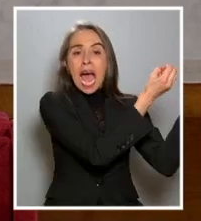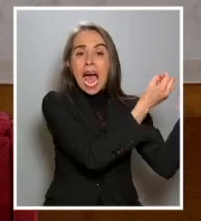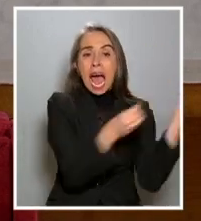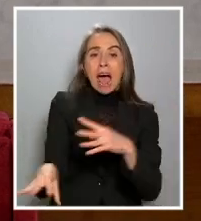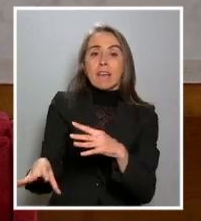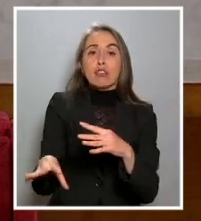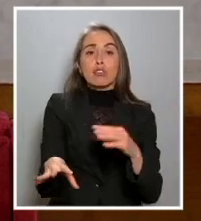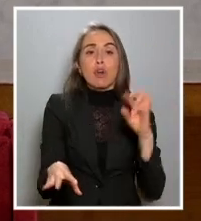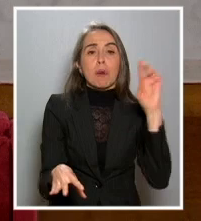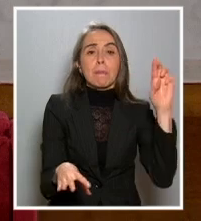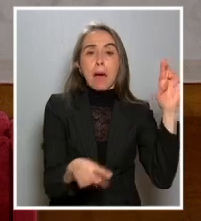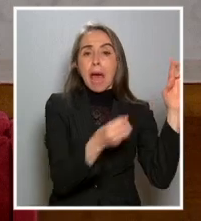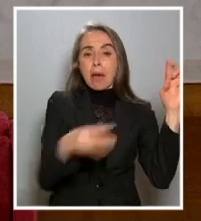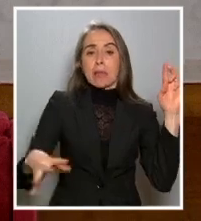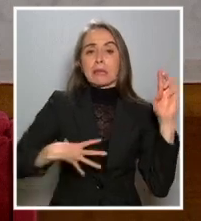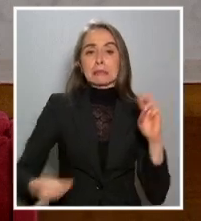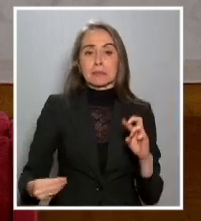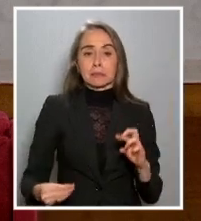abandono parental.